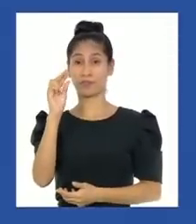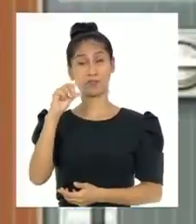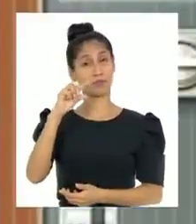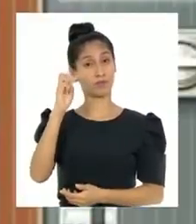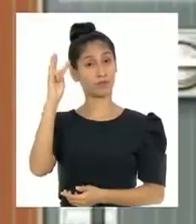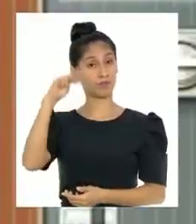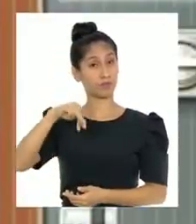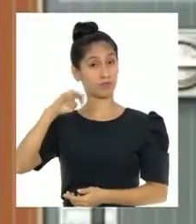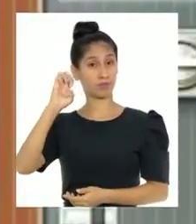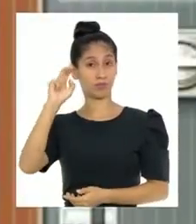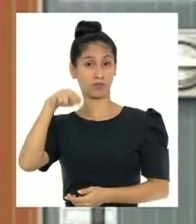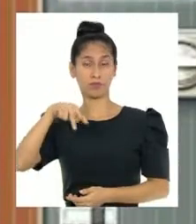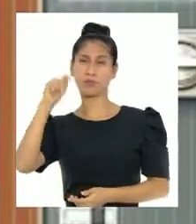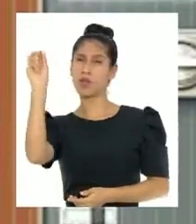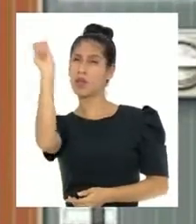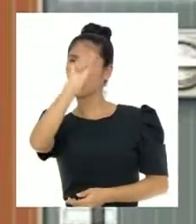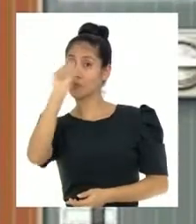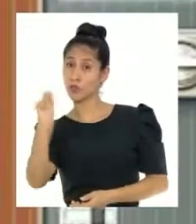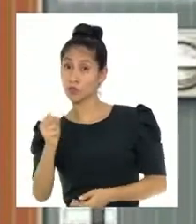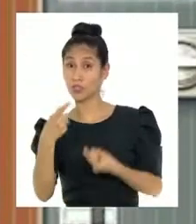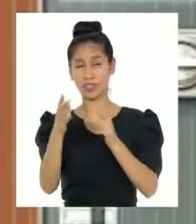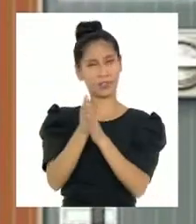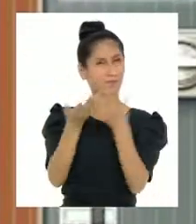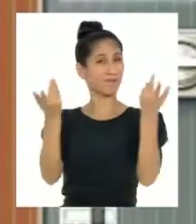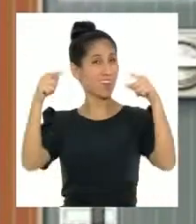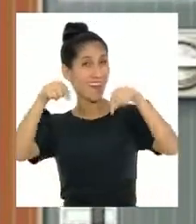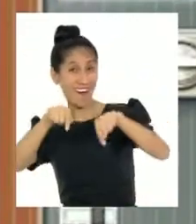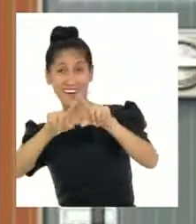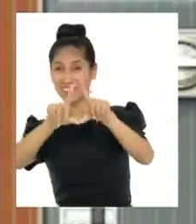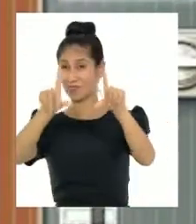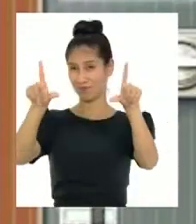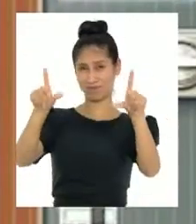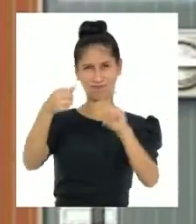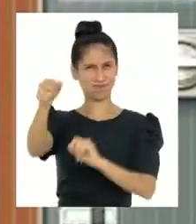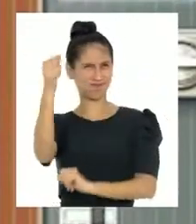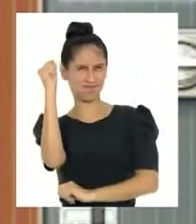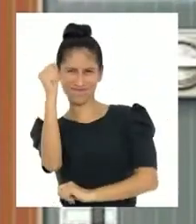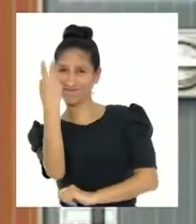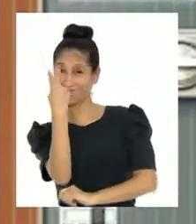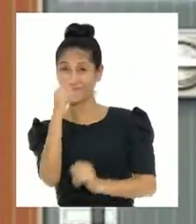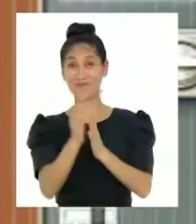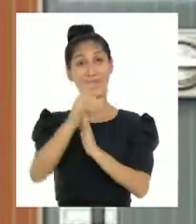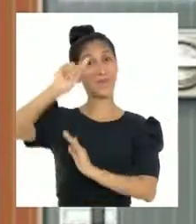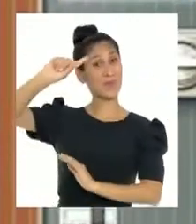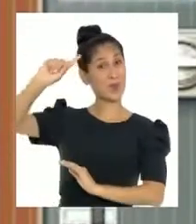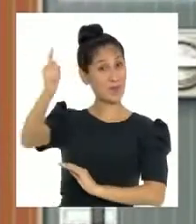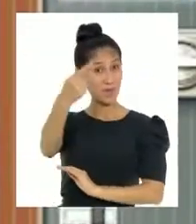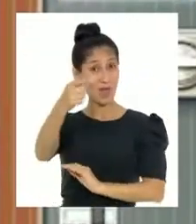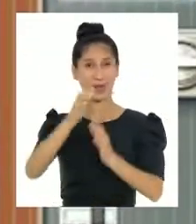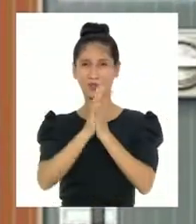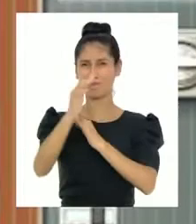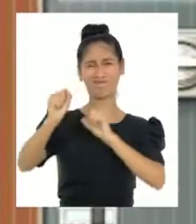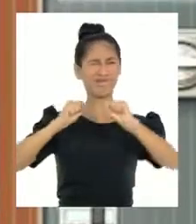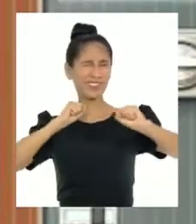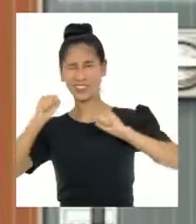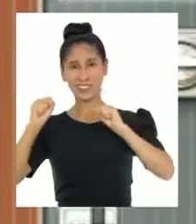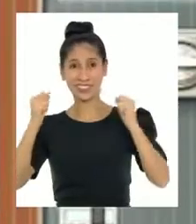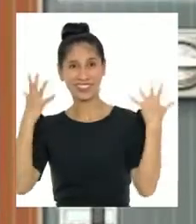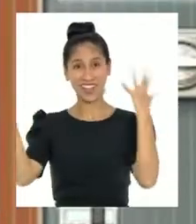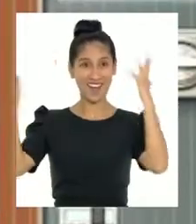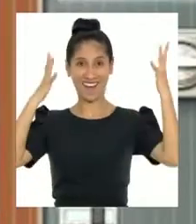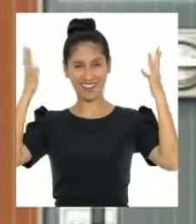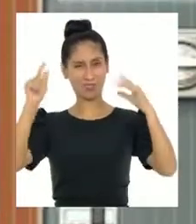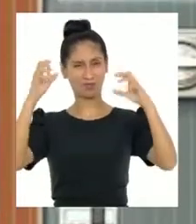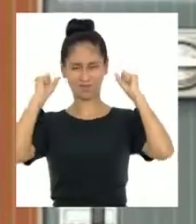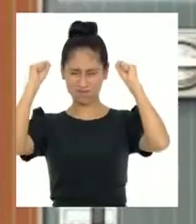argumentos. Y solo usando este parche, que es un poderoso antiestrés, dejarás de sentir antojo de pollo frito, mejorarás